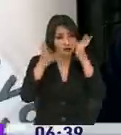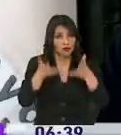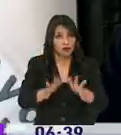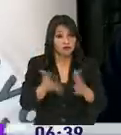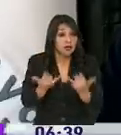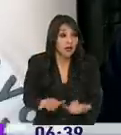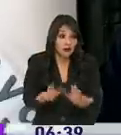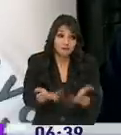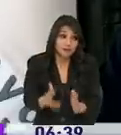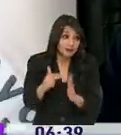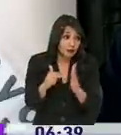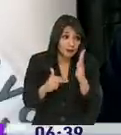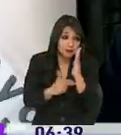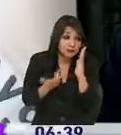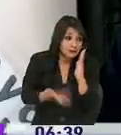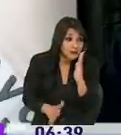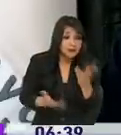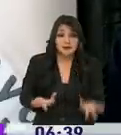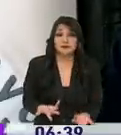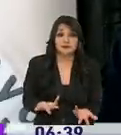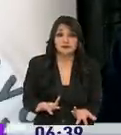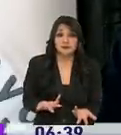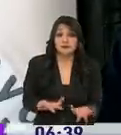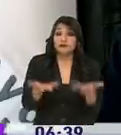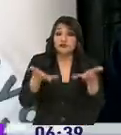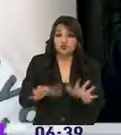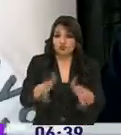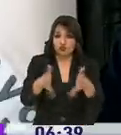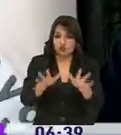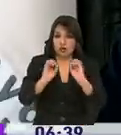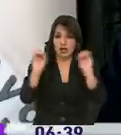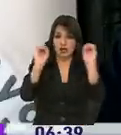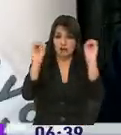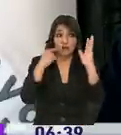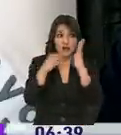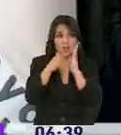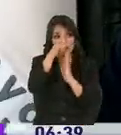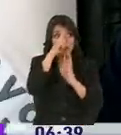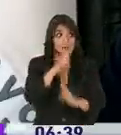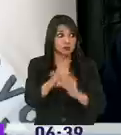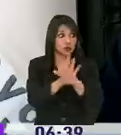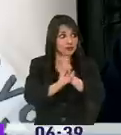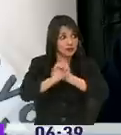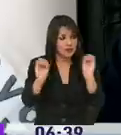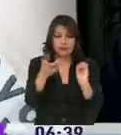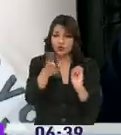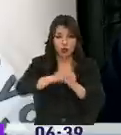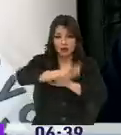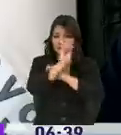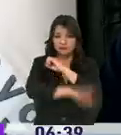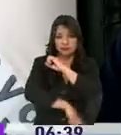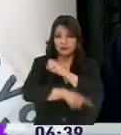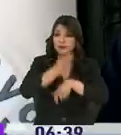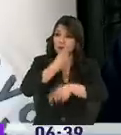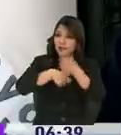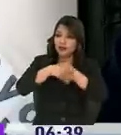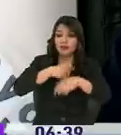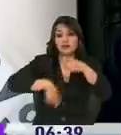no, porque esto no existe, no está violado, no hay sanción a la